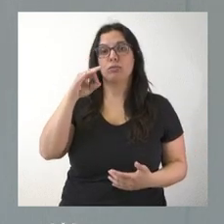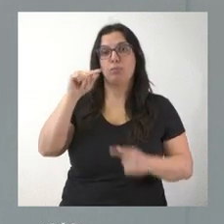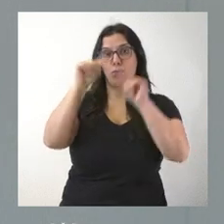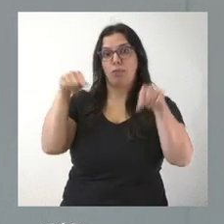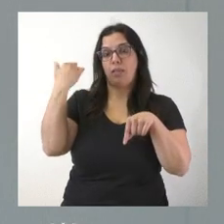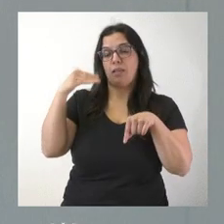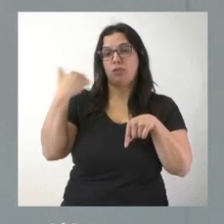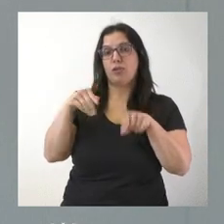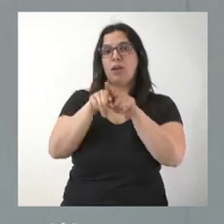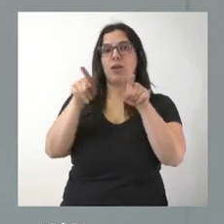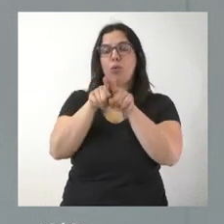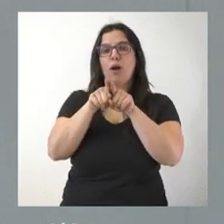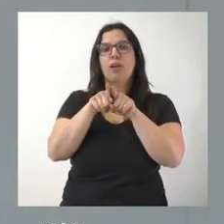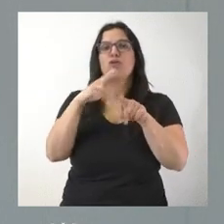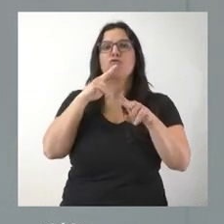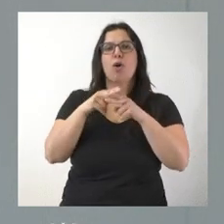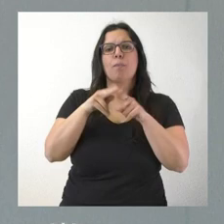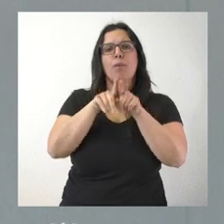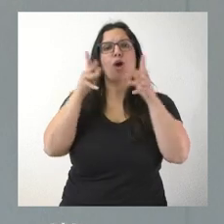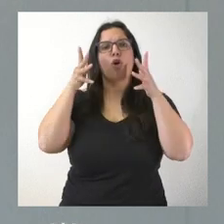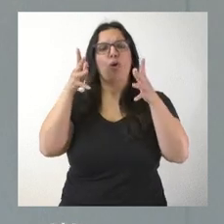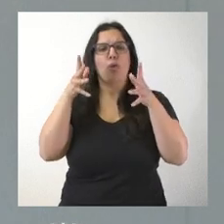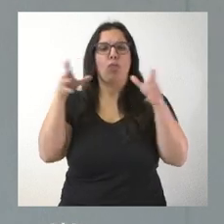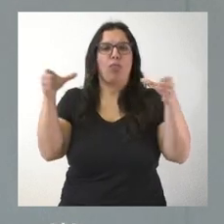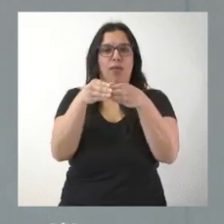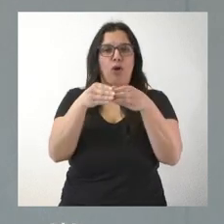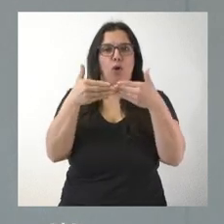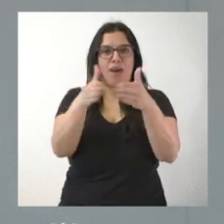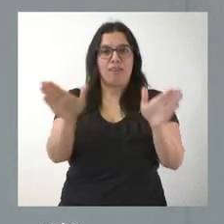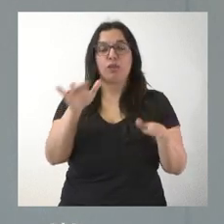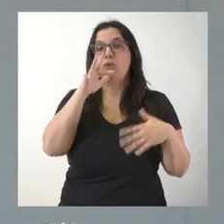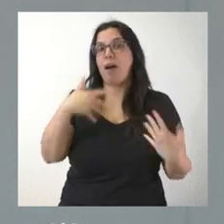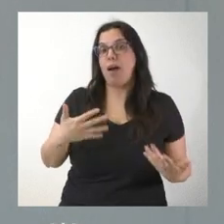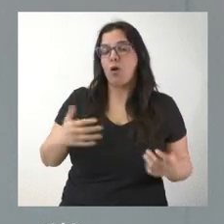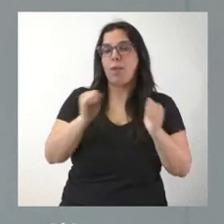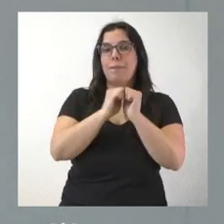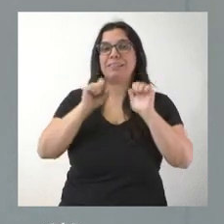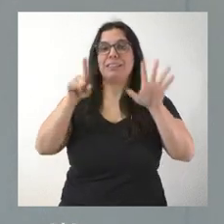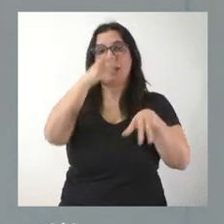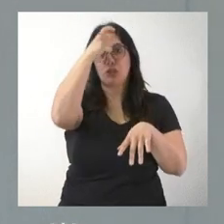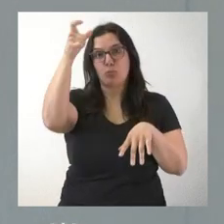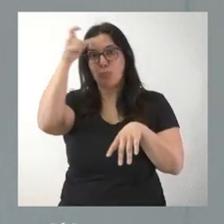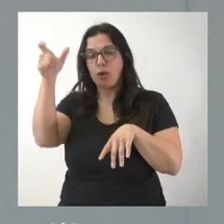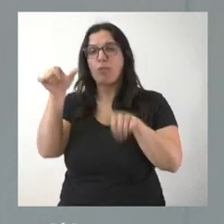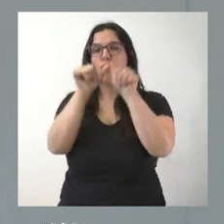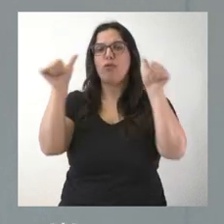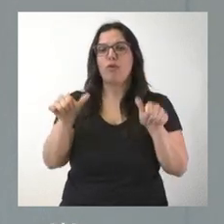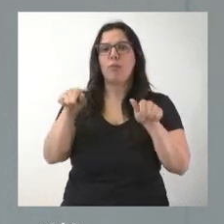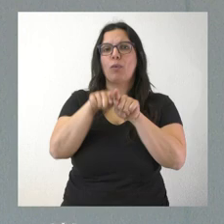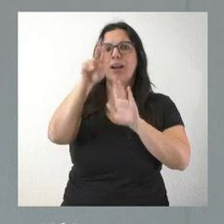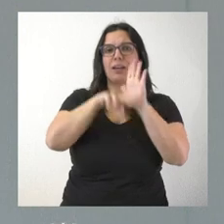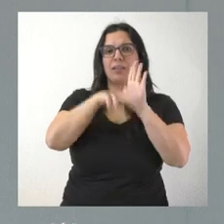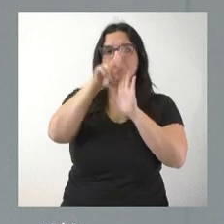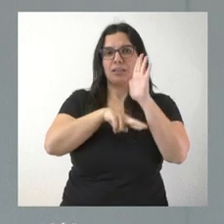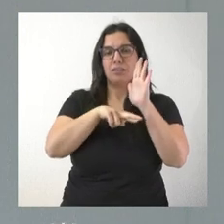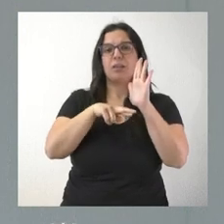régimen de consejo abierto en este momento en nuestra de autor más son 26 los municipios que tienen el régimen de funcionamiento